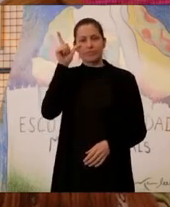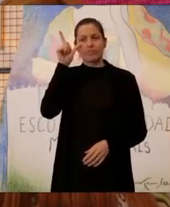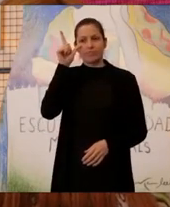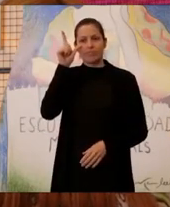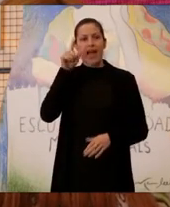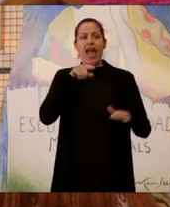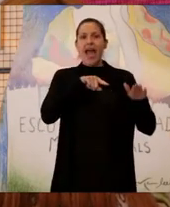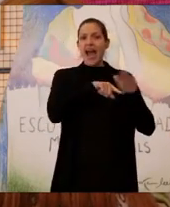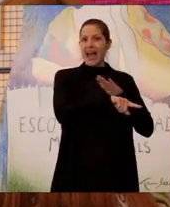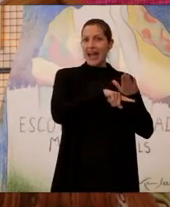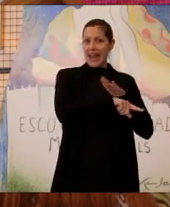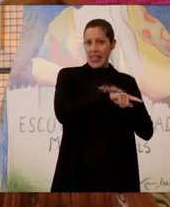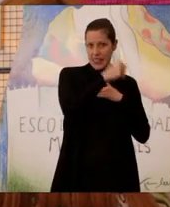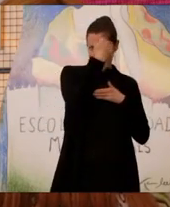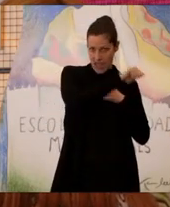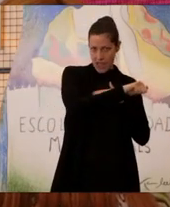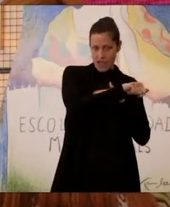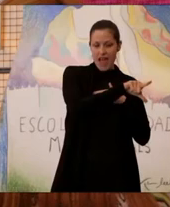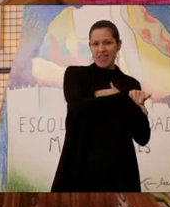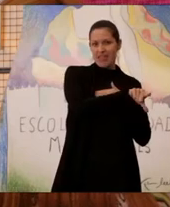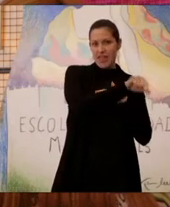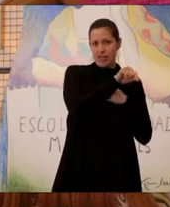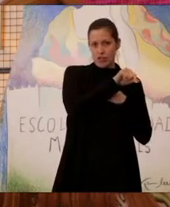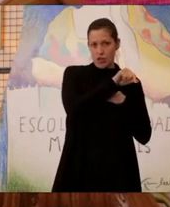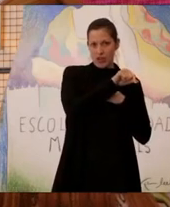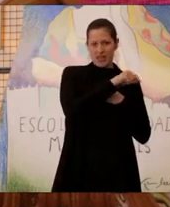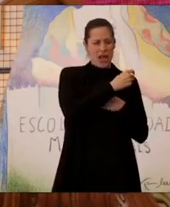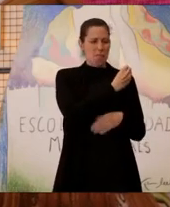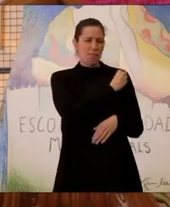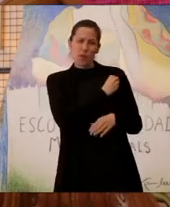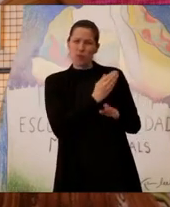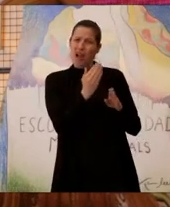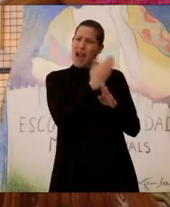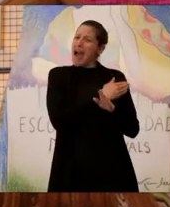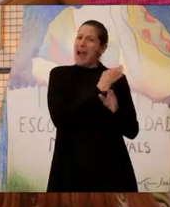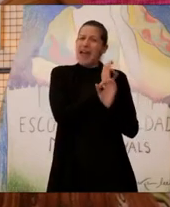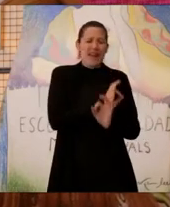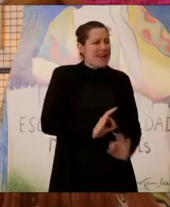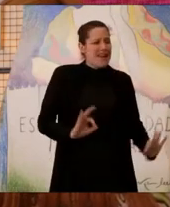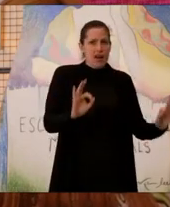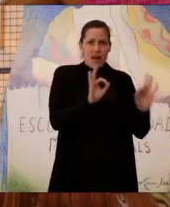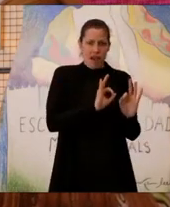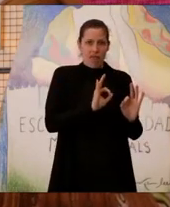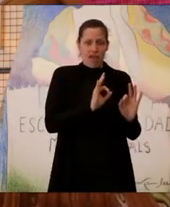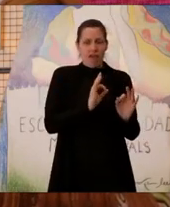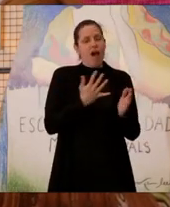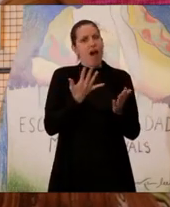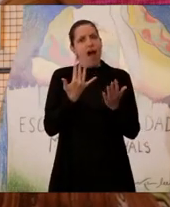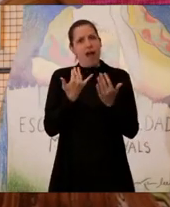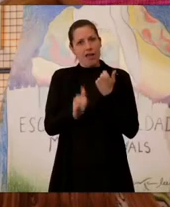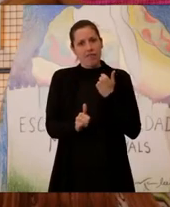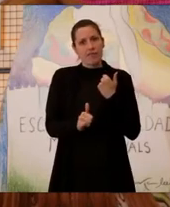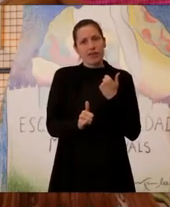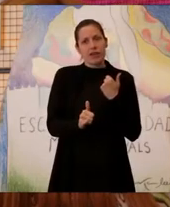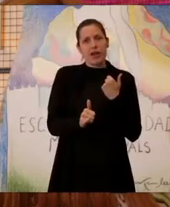sin consultármelas y que de pronto yo me había enfrentada porque había incluso pues